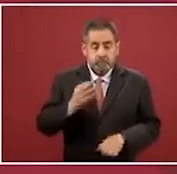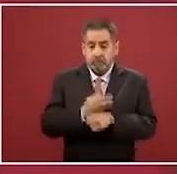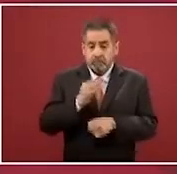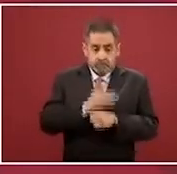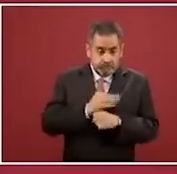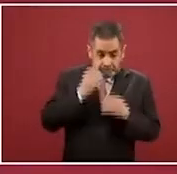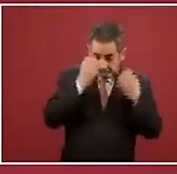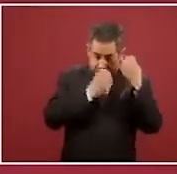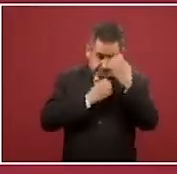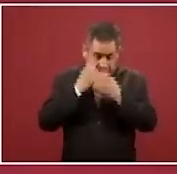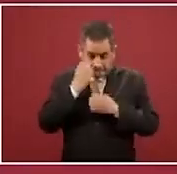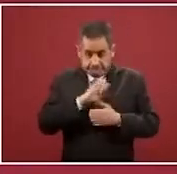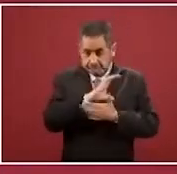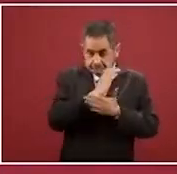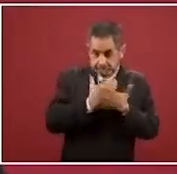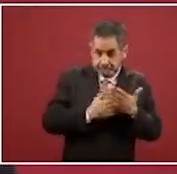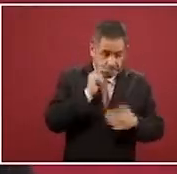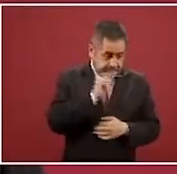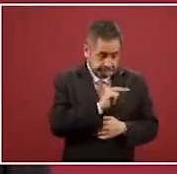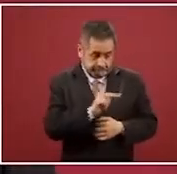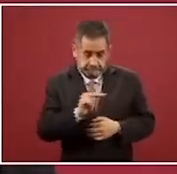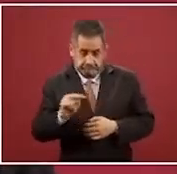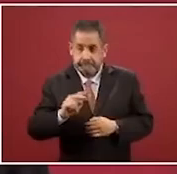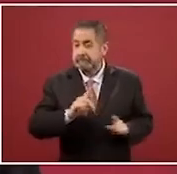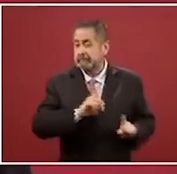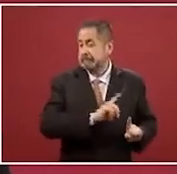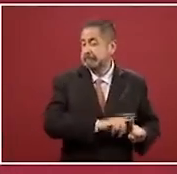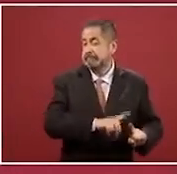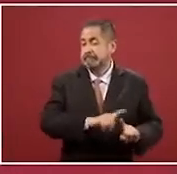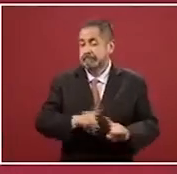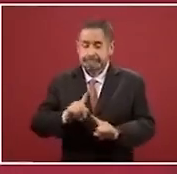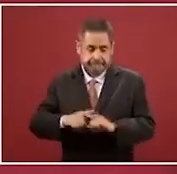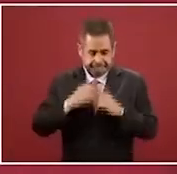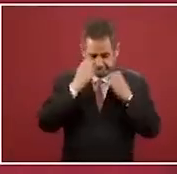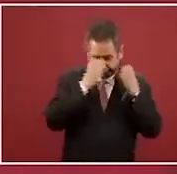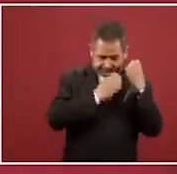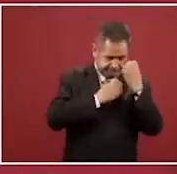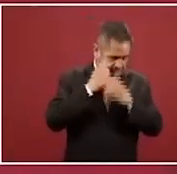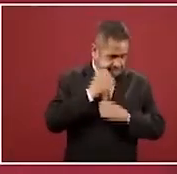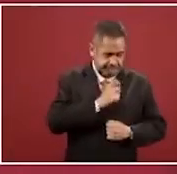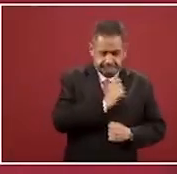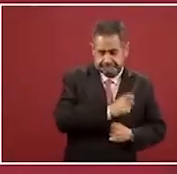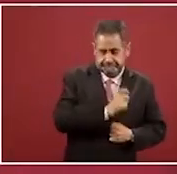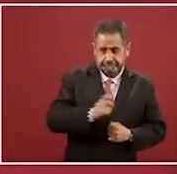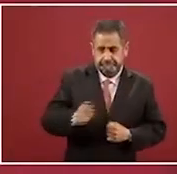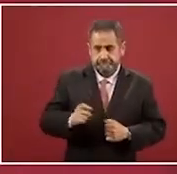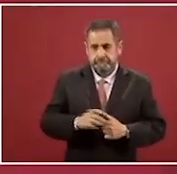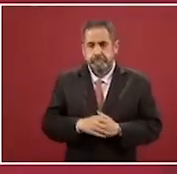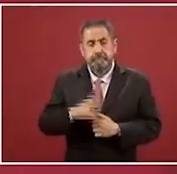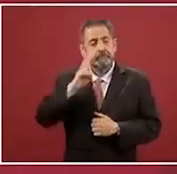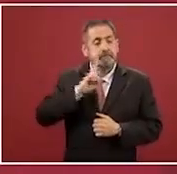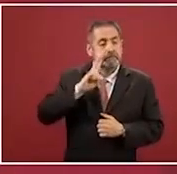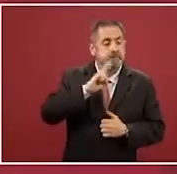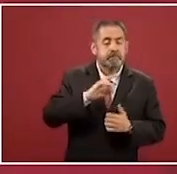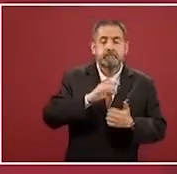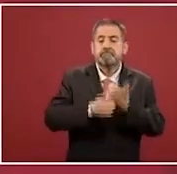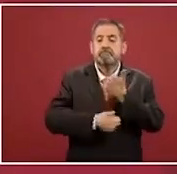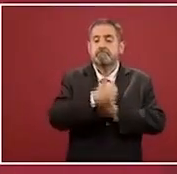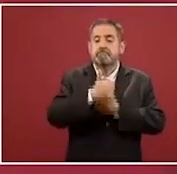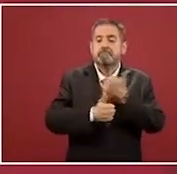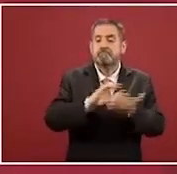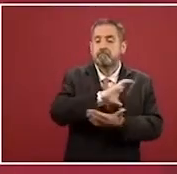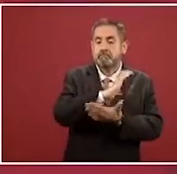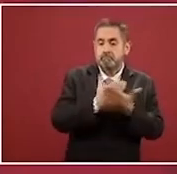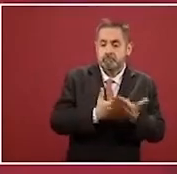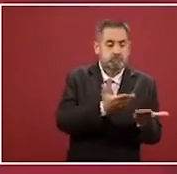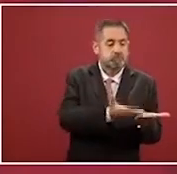revisando en todos los casos se hacen las licitaciones y